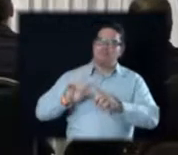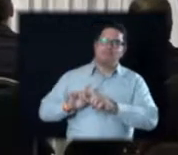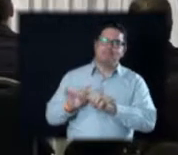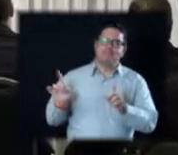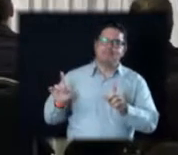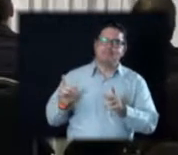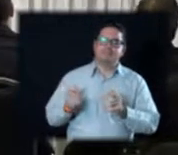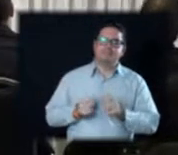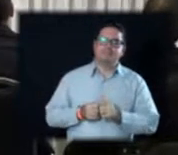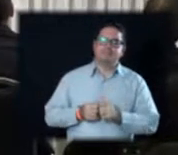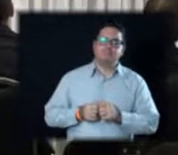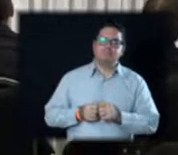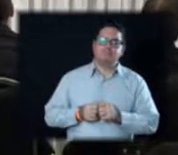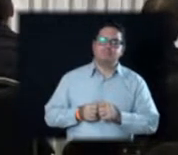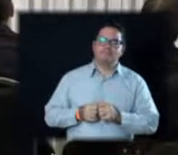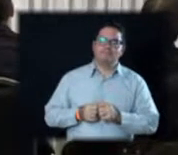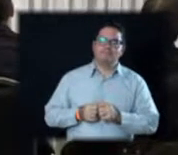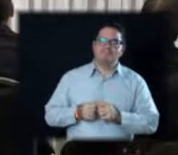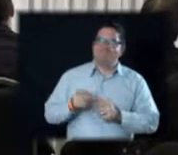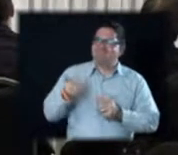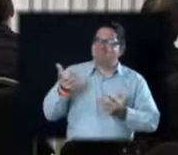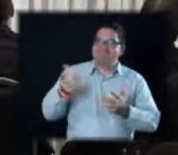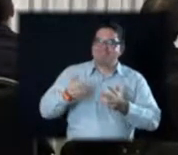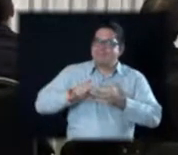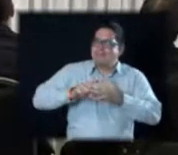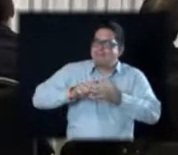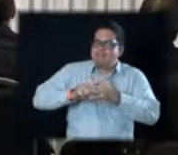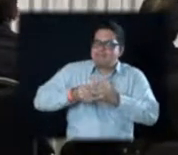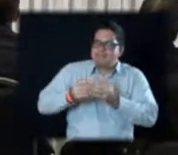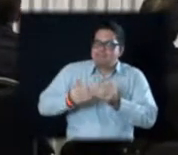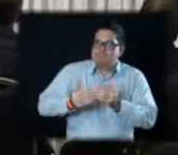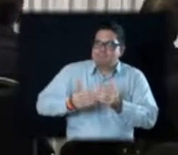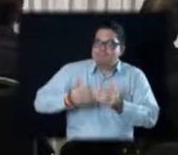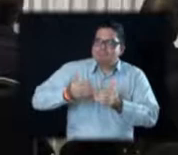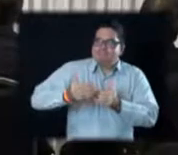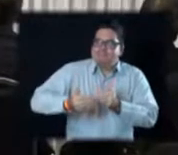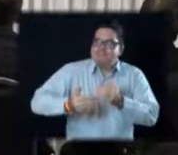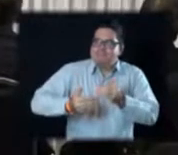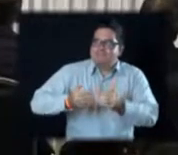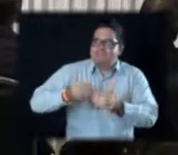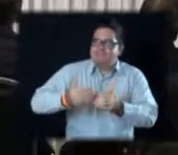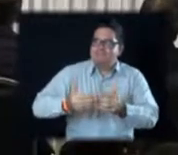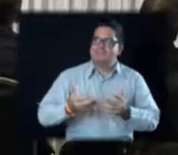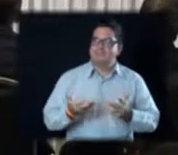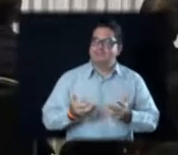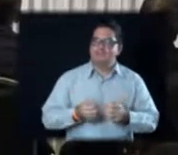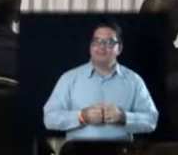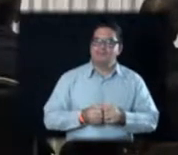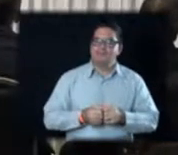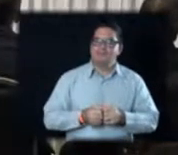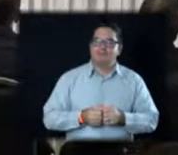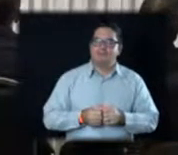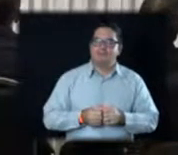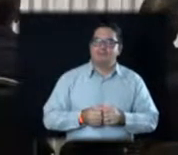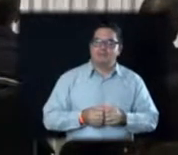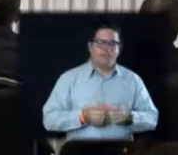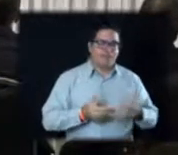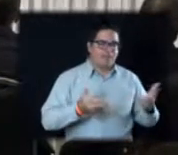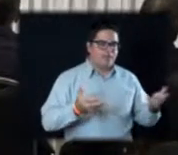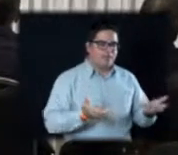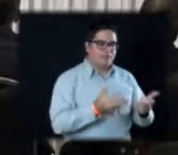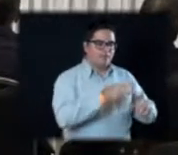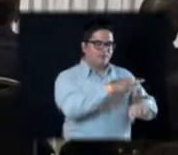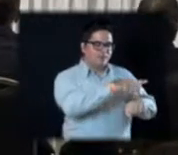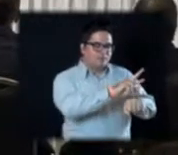Pero solamente es un comienzo de lo que tenemos que llegar. ¿Cuáles son los recursos líquidos disponibles para la ELA de